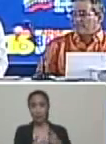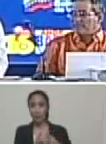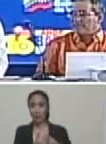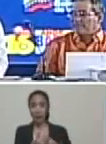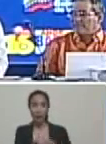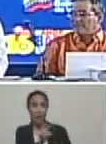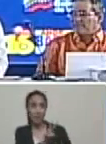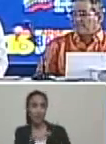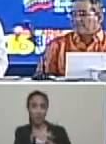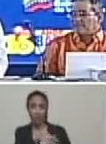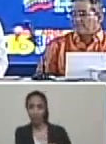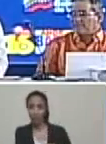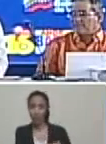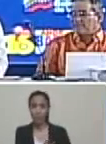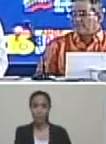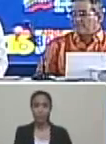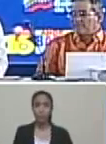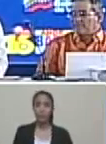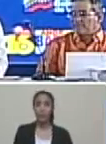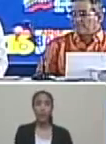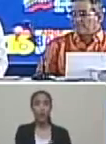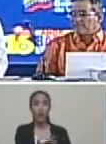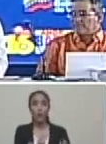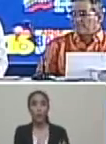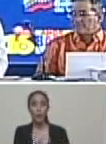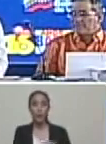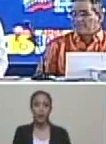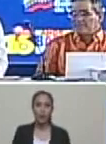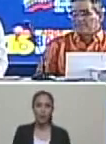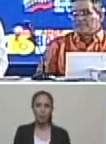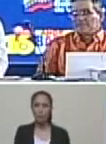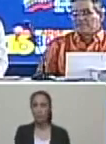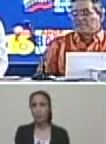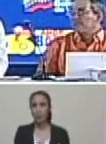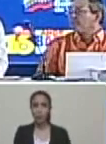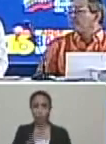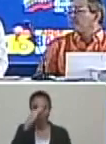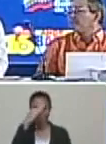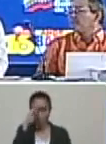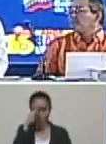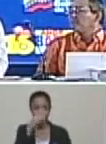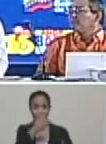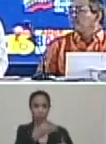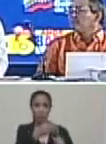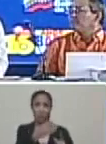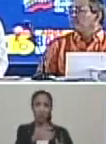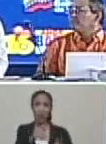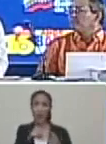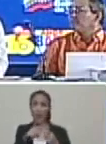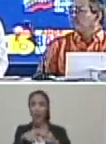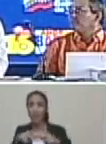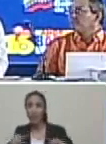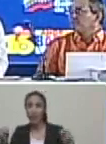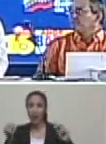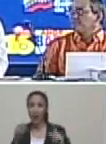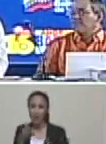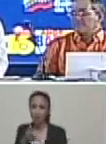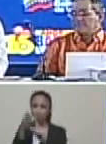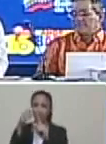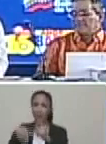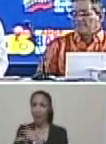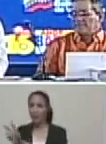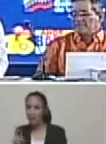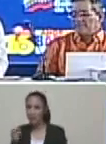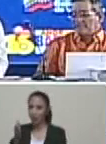Venezuela. Ahora se empeñan en dañar a Cuba, Venezuela, Nicaragua, los países independientes de América